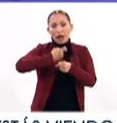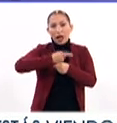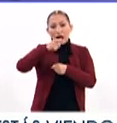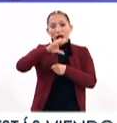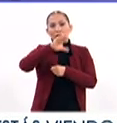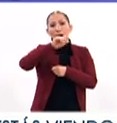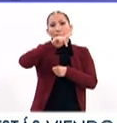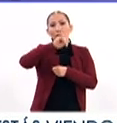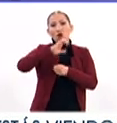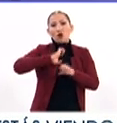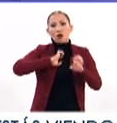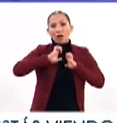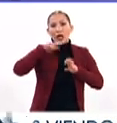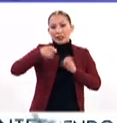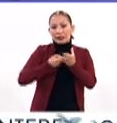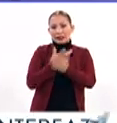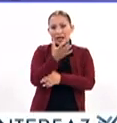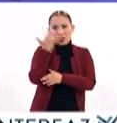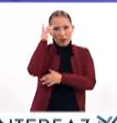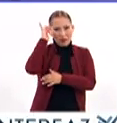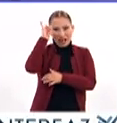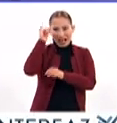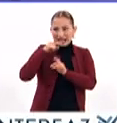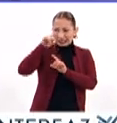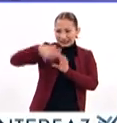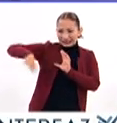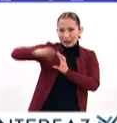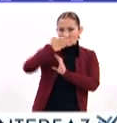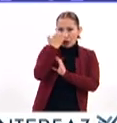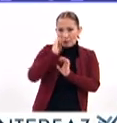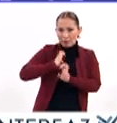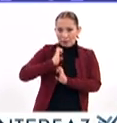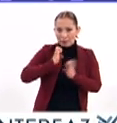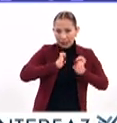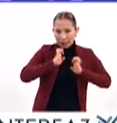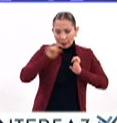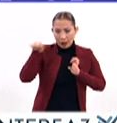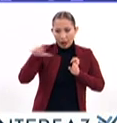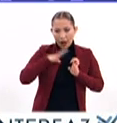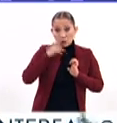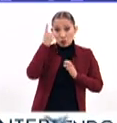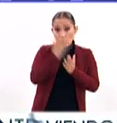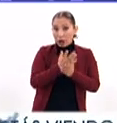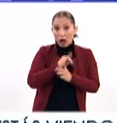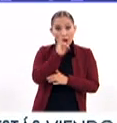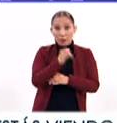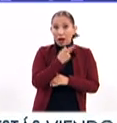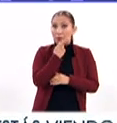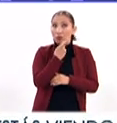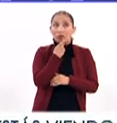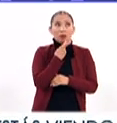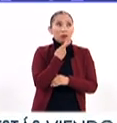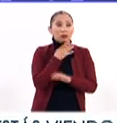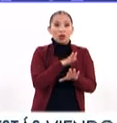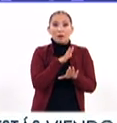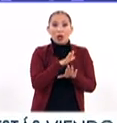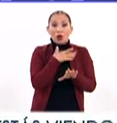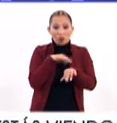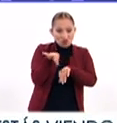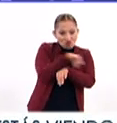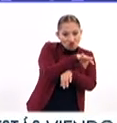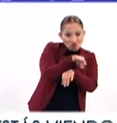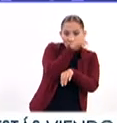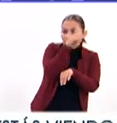fue la del campo militar aquí a la salida hacia Cuernavaca. Esa fue la primera y en su momento la única. Nunca se habló que fuera a hacer un